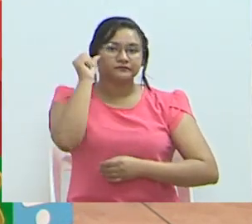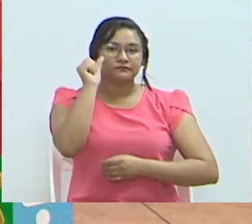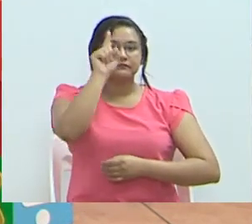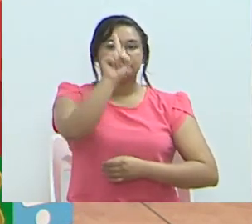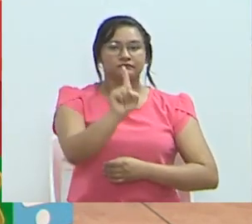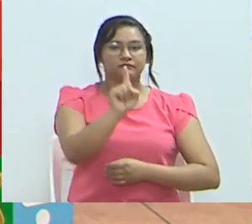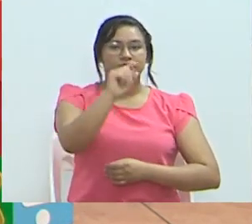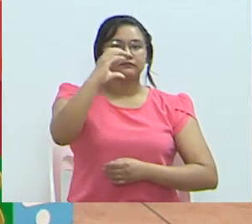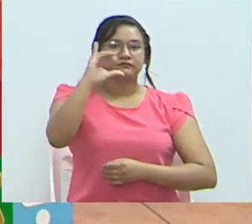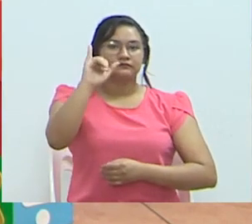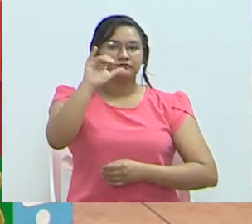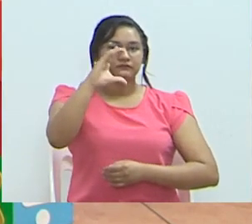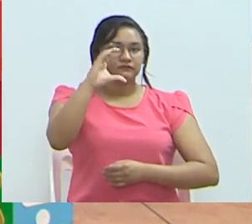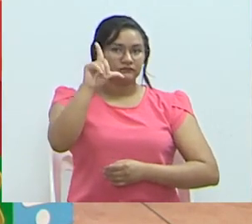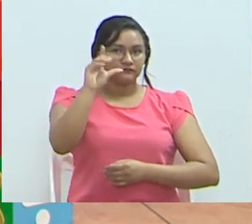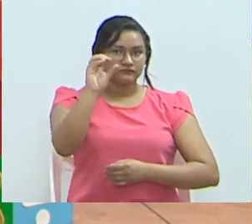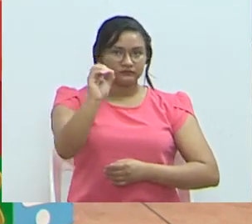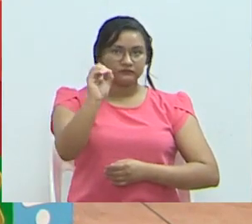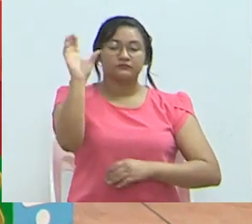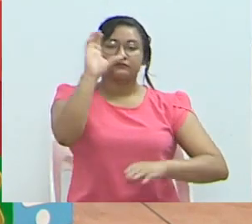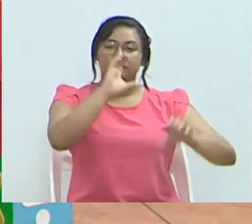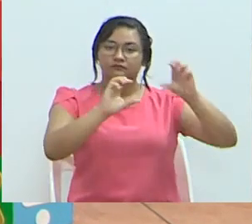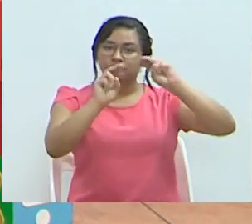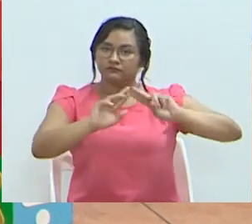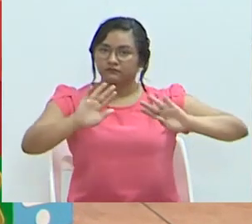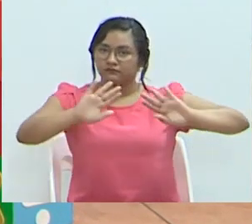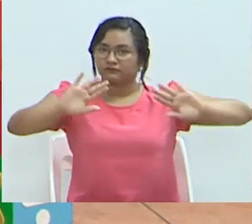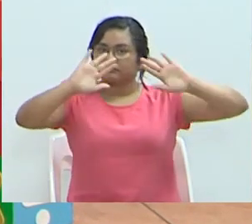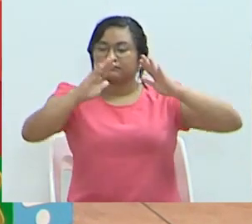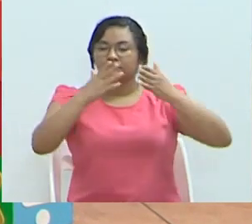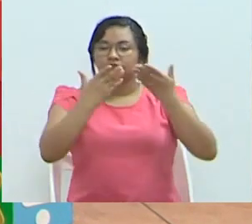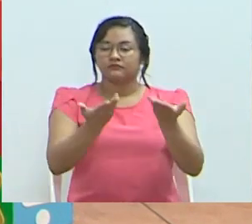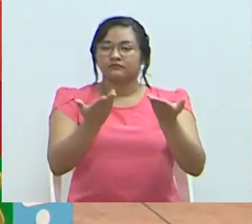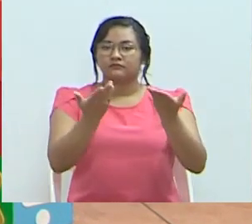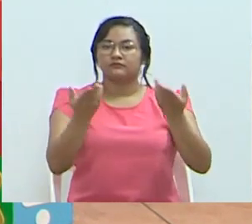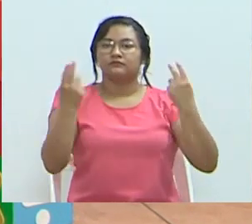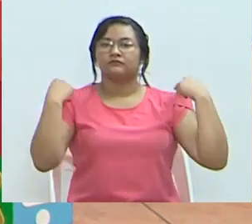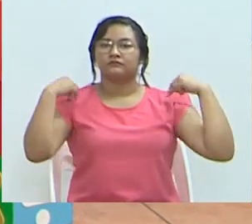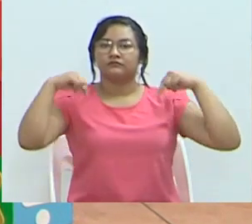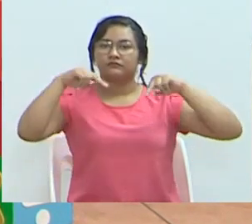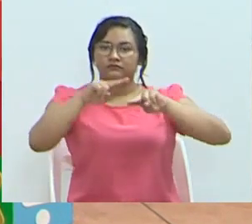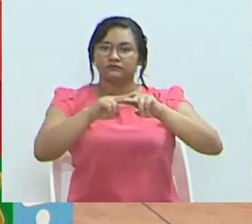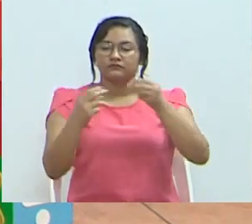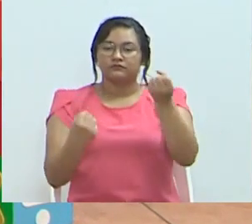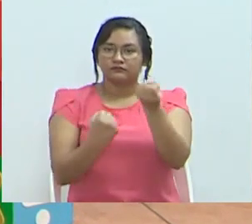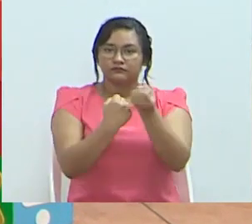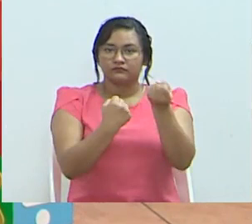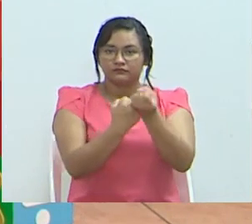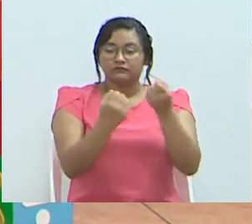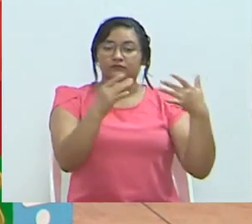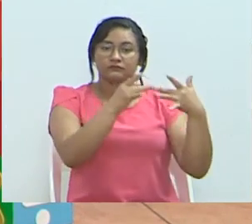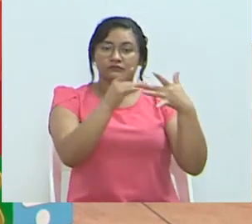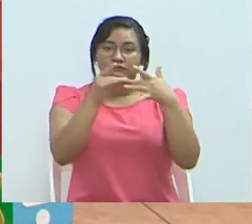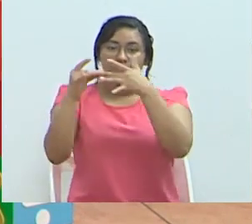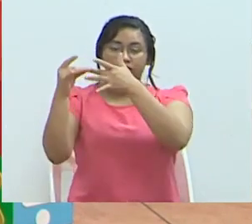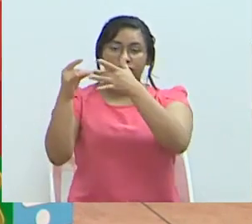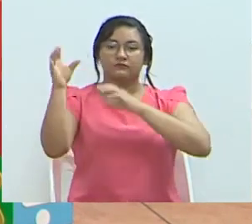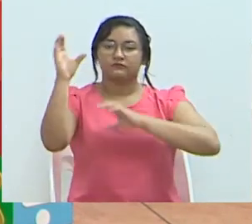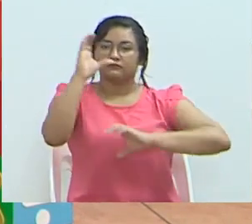Naturales. Está con ustedes el profesor Alejandro César Dávila, especialista en Ciencias Naturales.